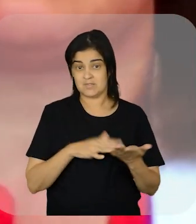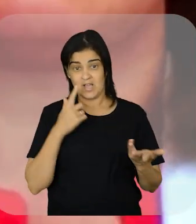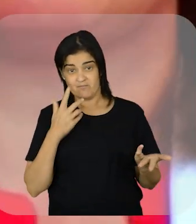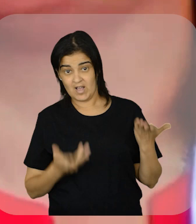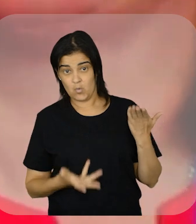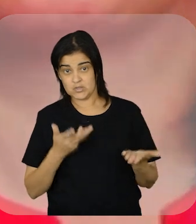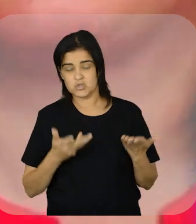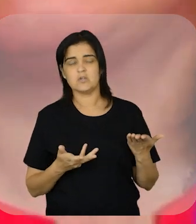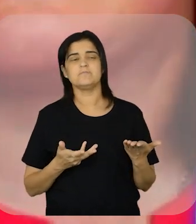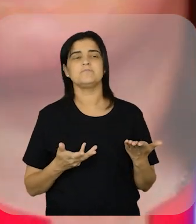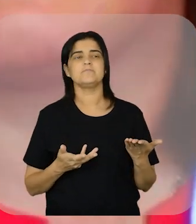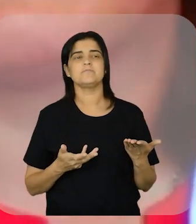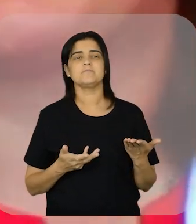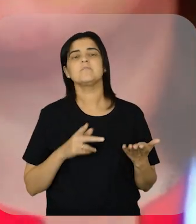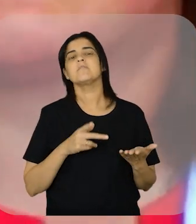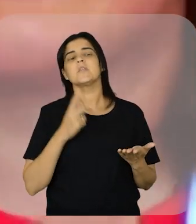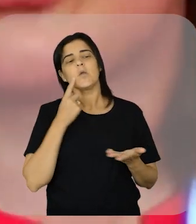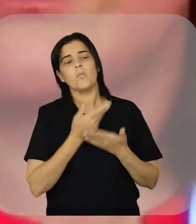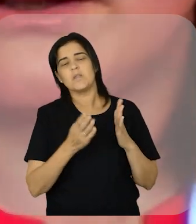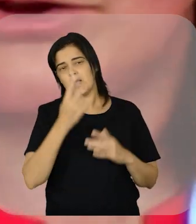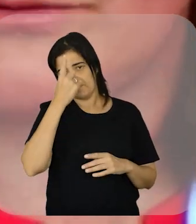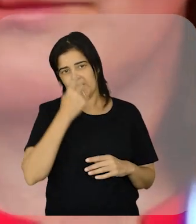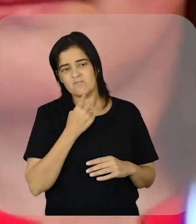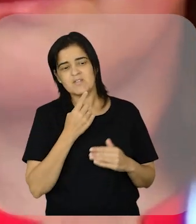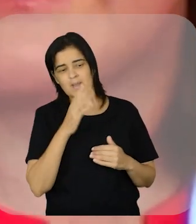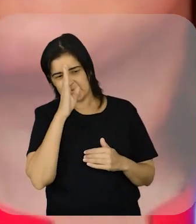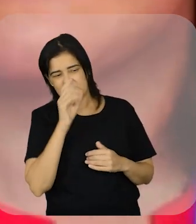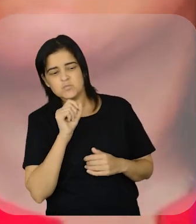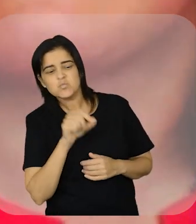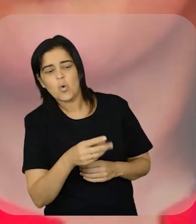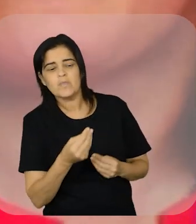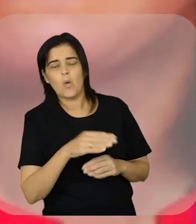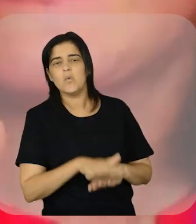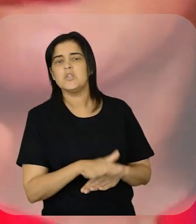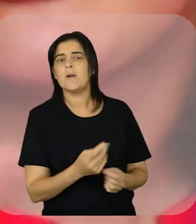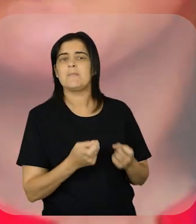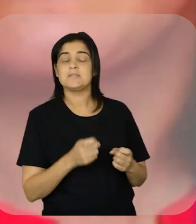sobre el perfil de aprendizaje de un niño, ¿tá? Y